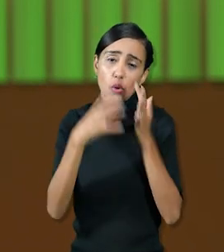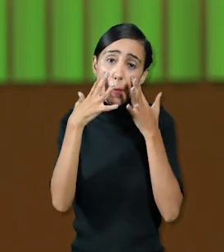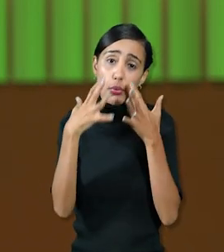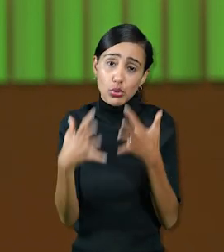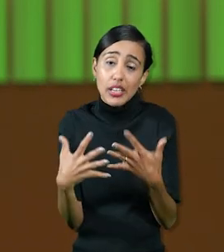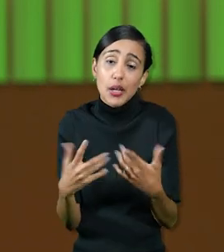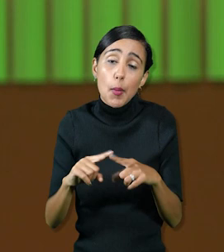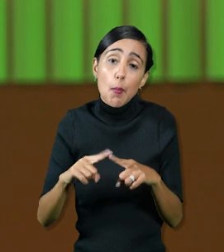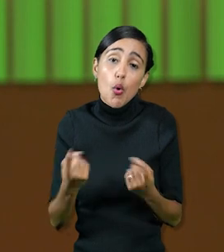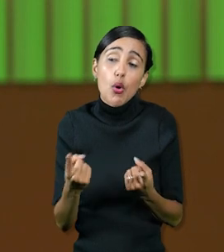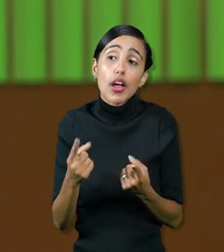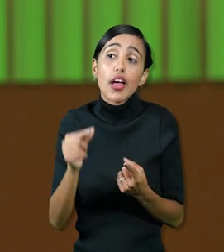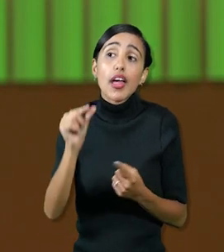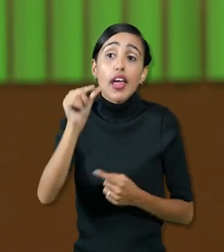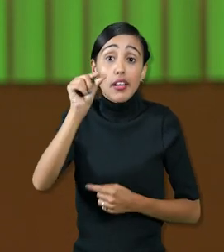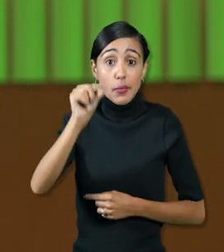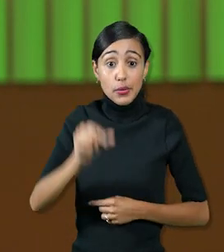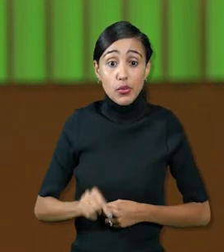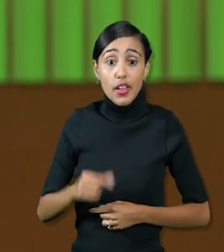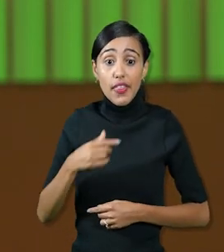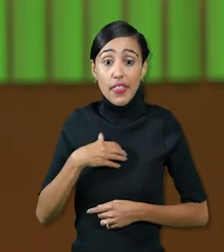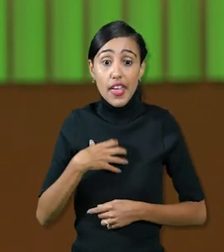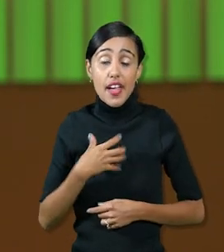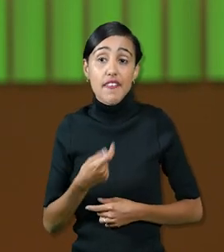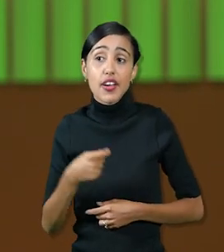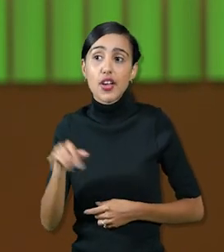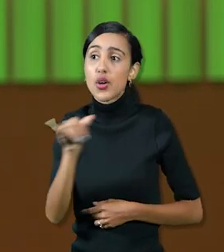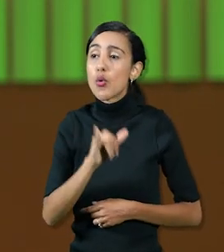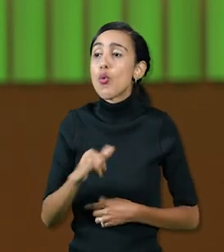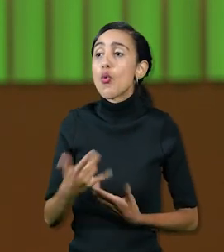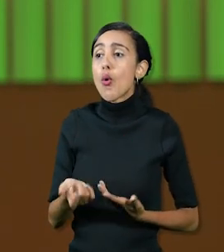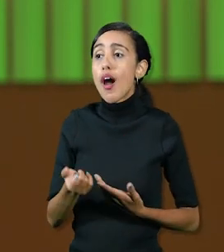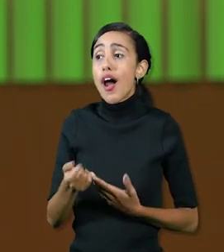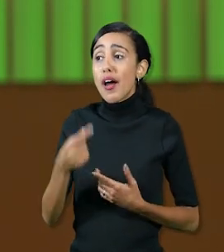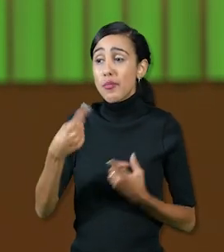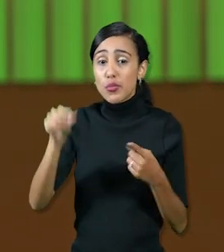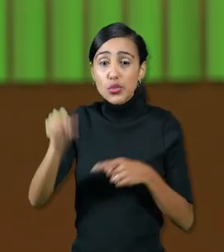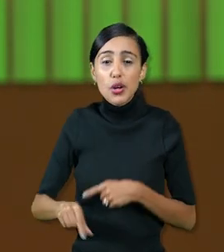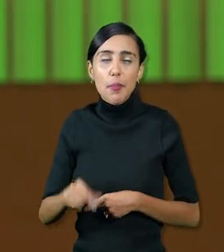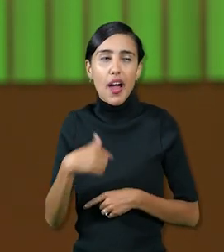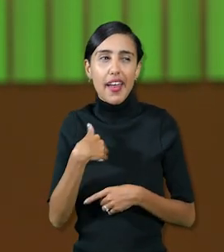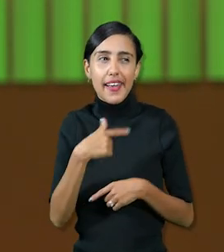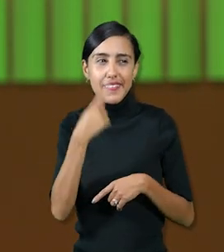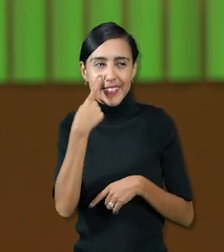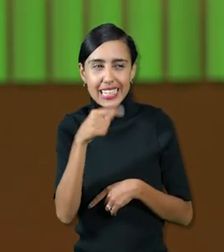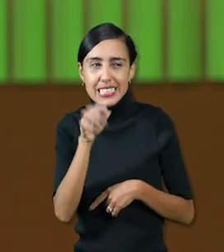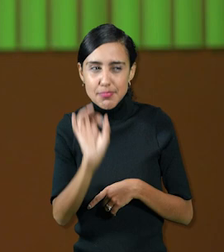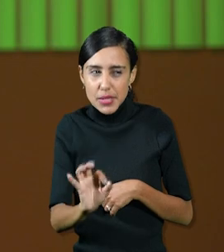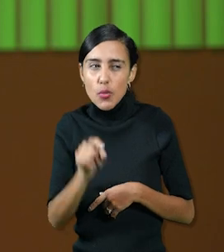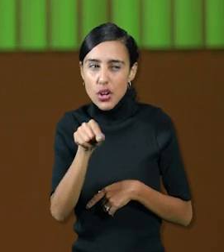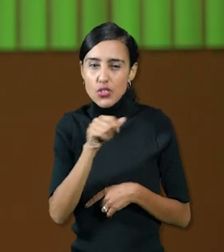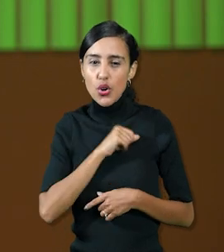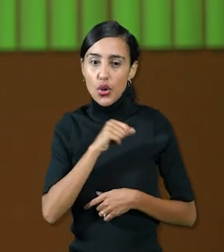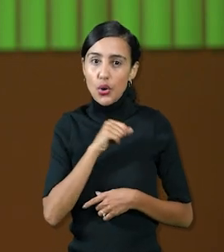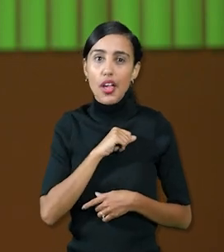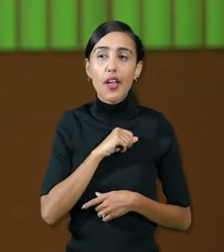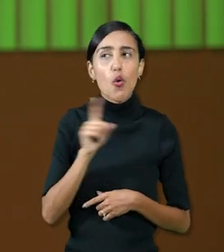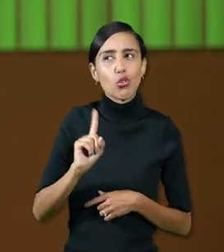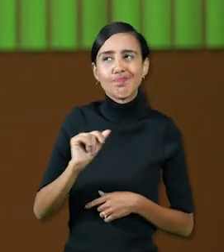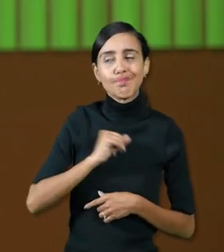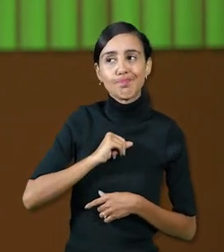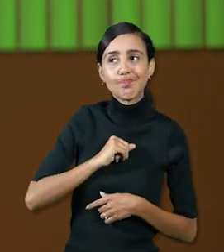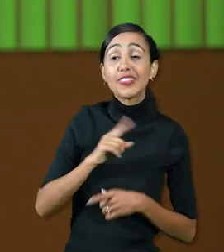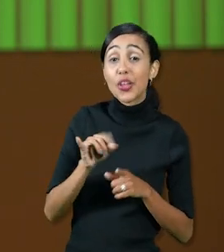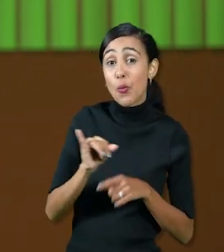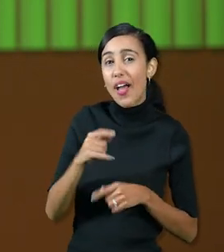que conducir a los compositores para tratar de encontrar el tono de lo que uno quiere, tratar de que la